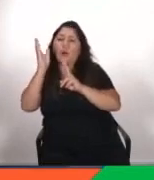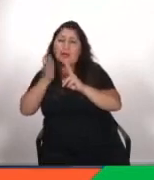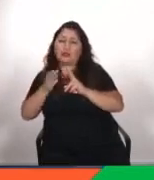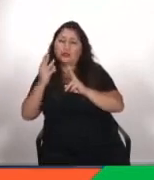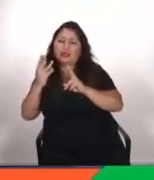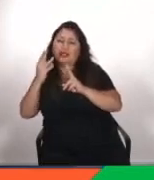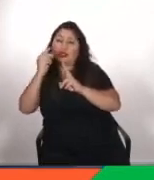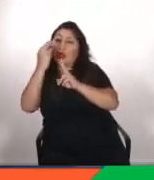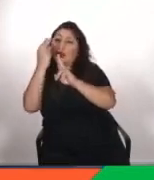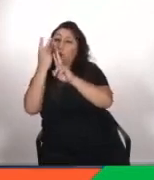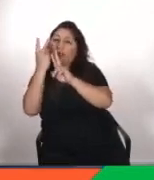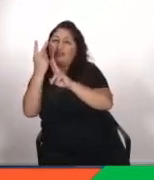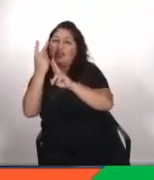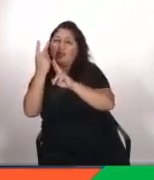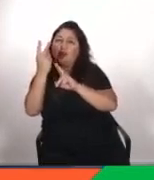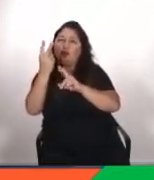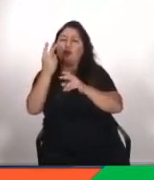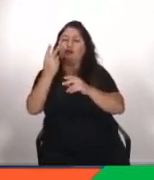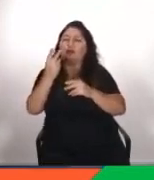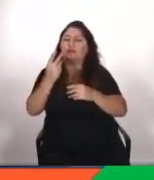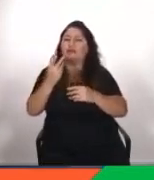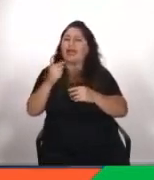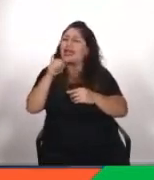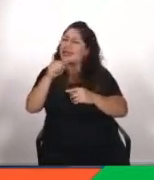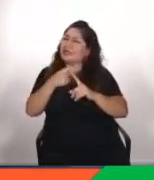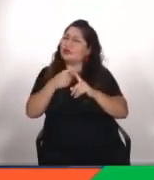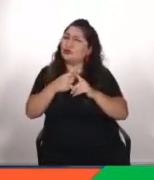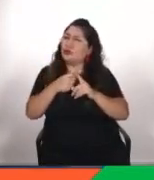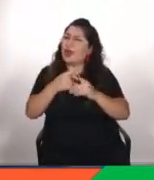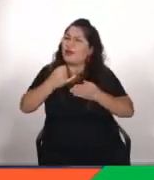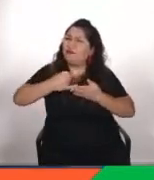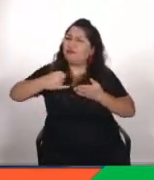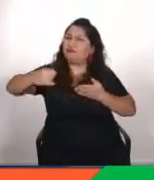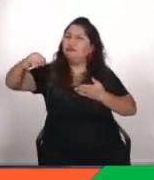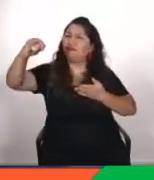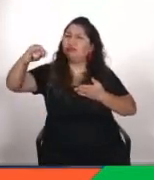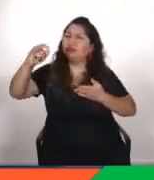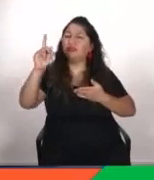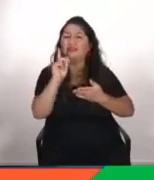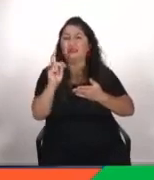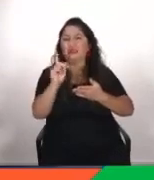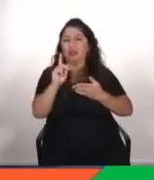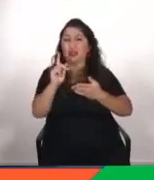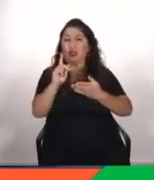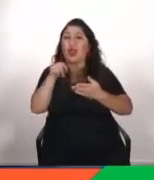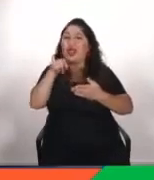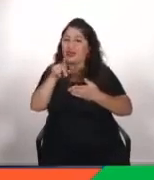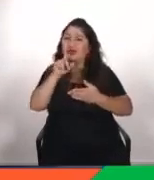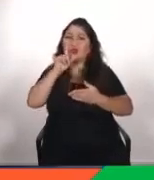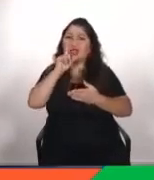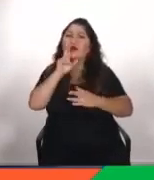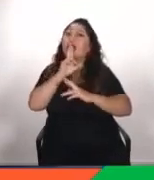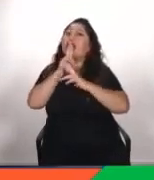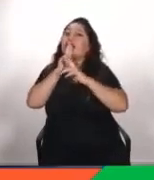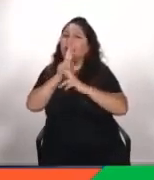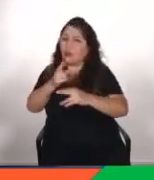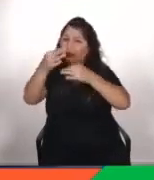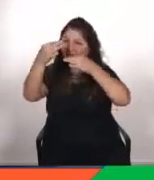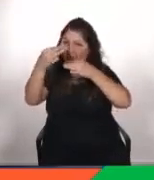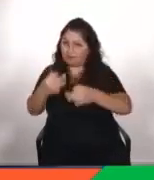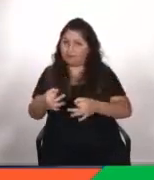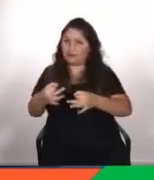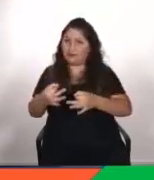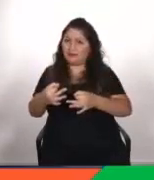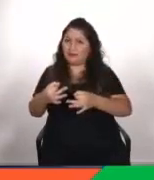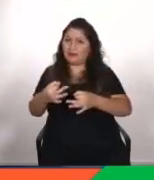demostró es que esa suma ya no es infinita, sino que esa suma da exactamente un número, y ese número es exactamente